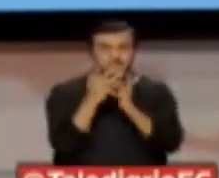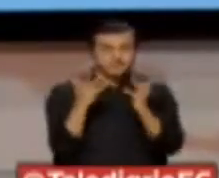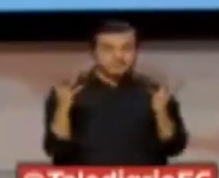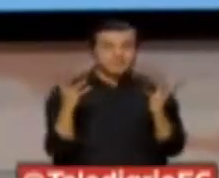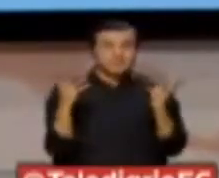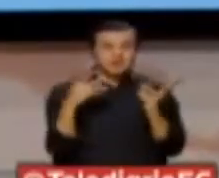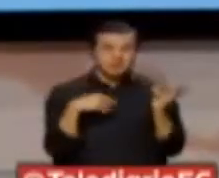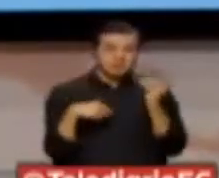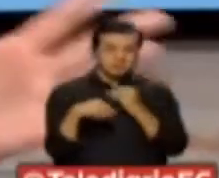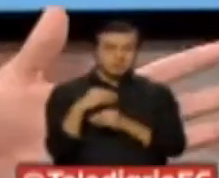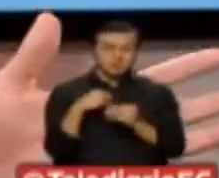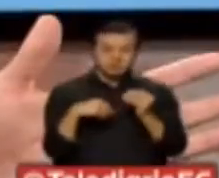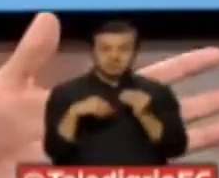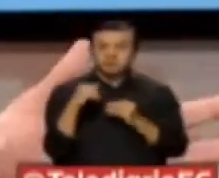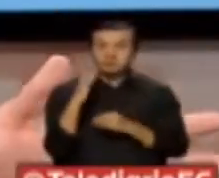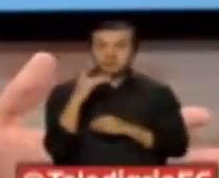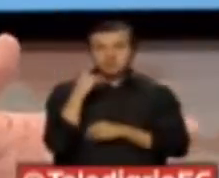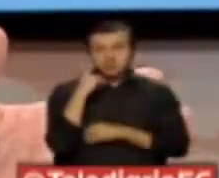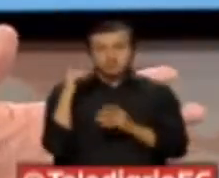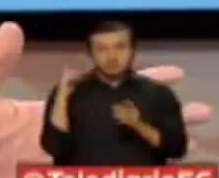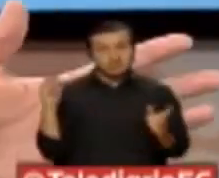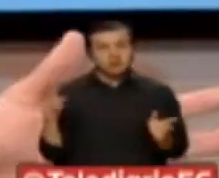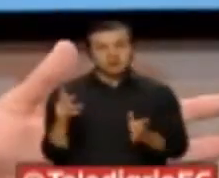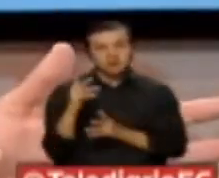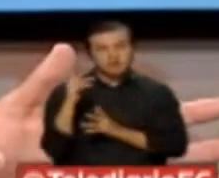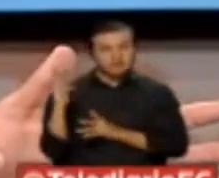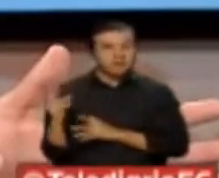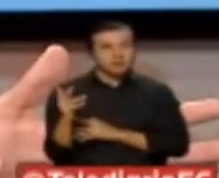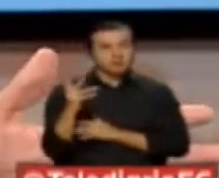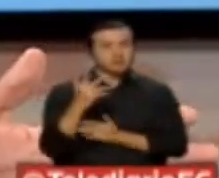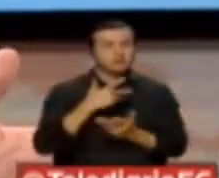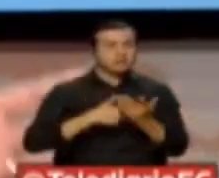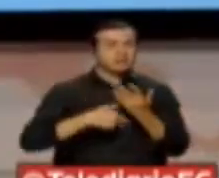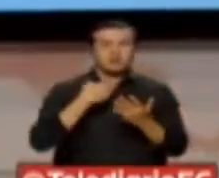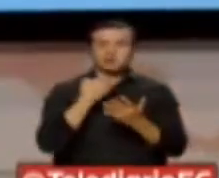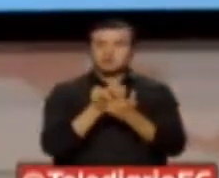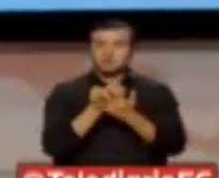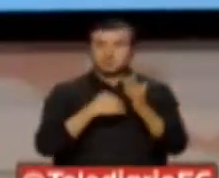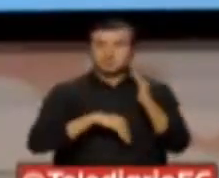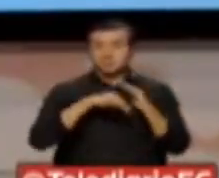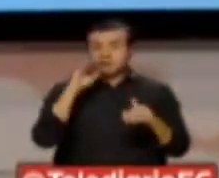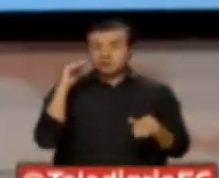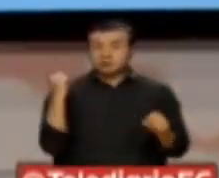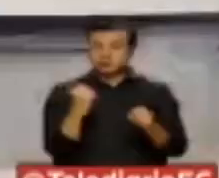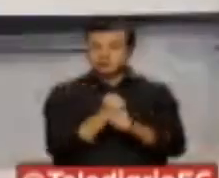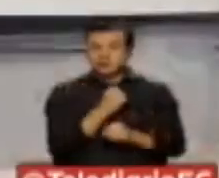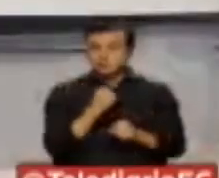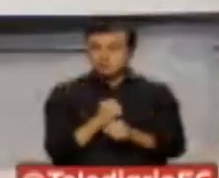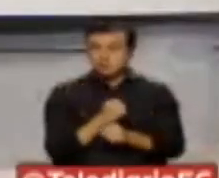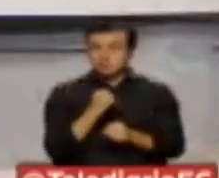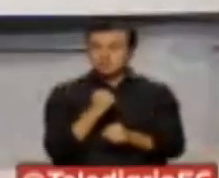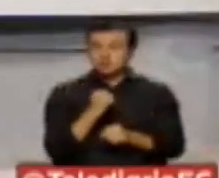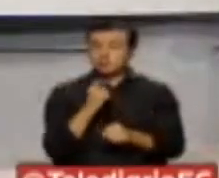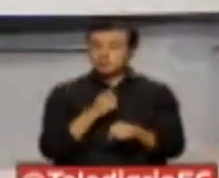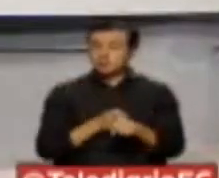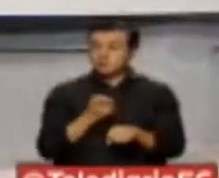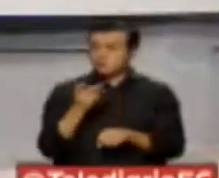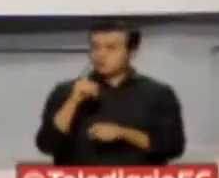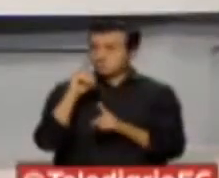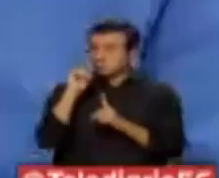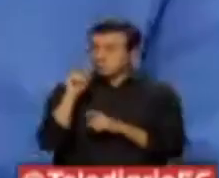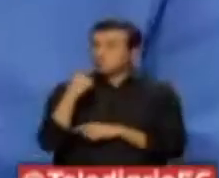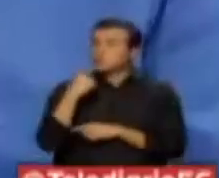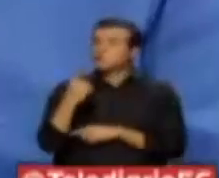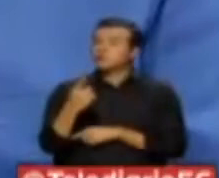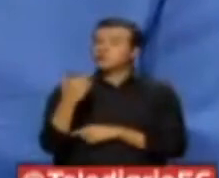que es atraer inversión para fomentar dinamizar la economía generando unas fuentes de empleo pero no concreta usted yo le